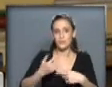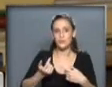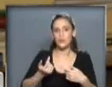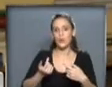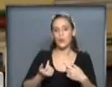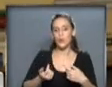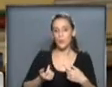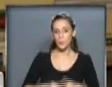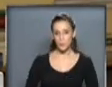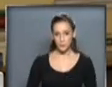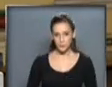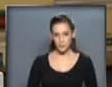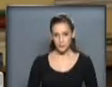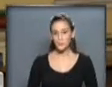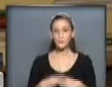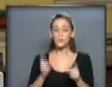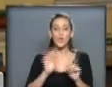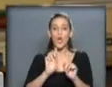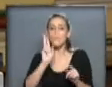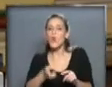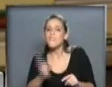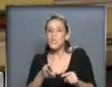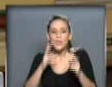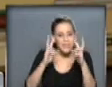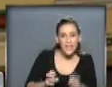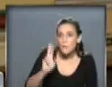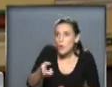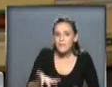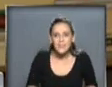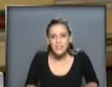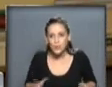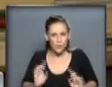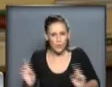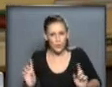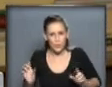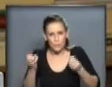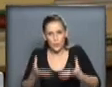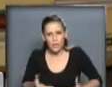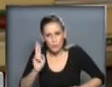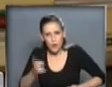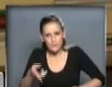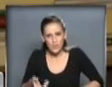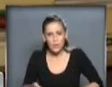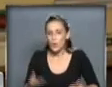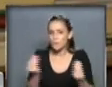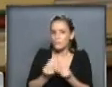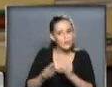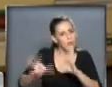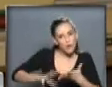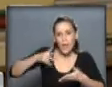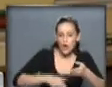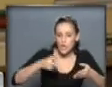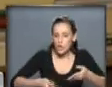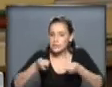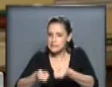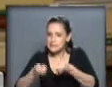desfavorable, porque no se nos permite investigar. Primero con diversas maniobras para quitarnos la causa, con incumplimientos de